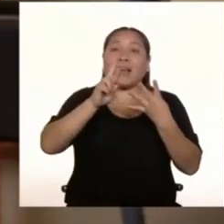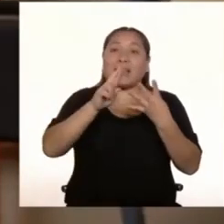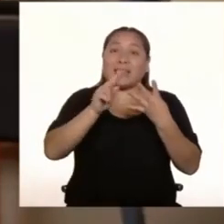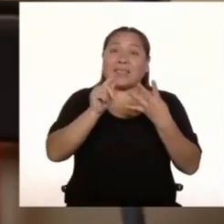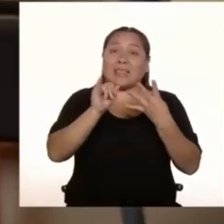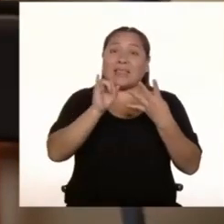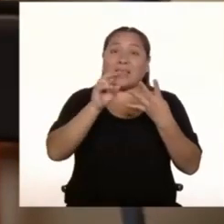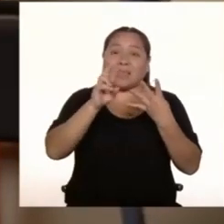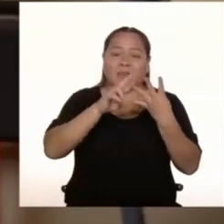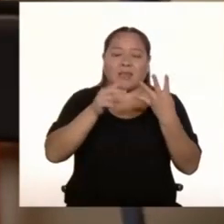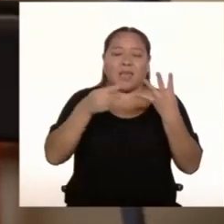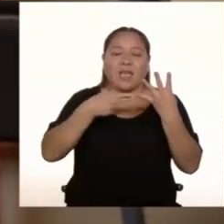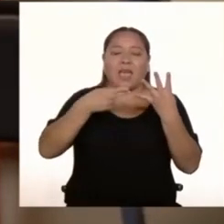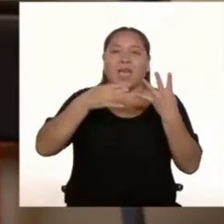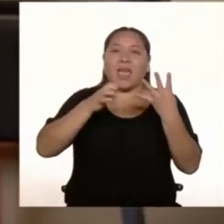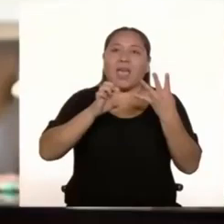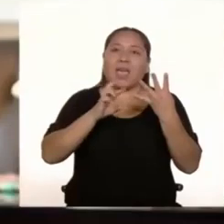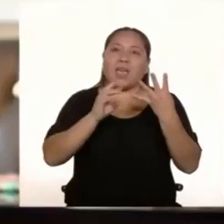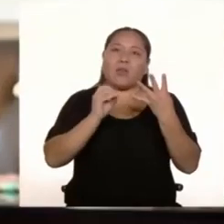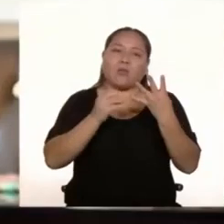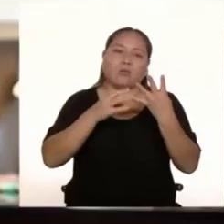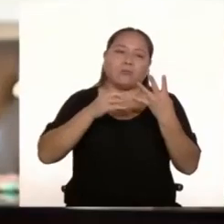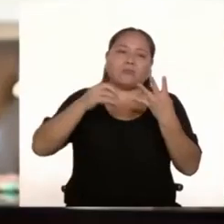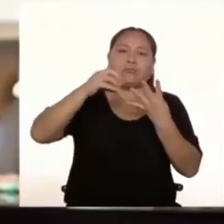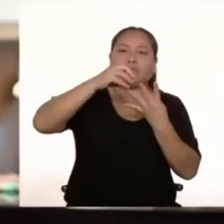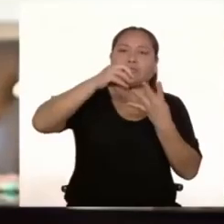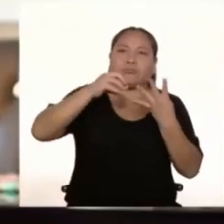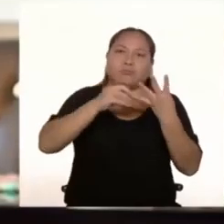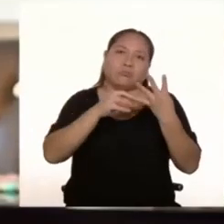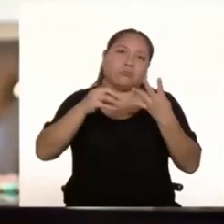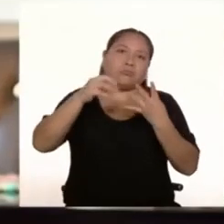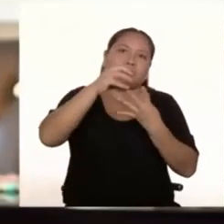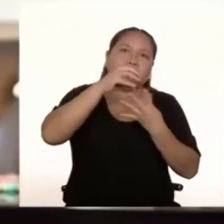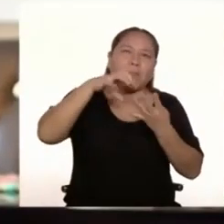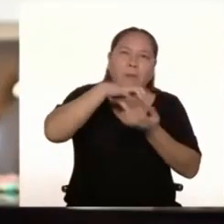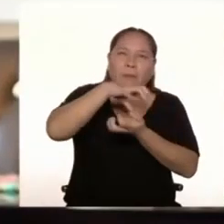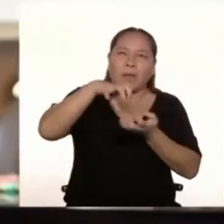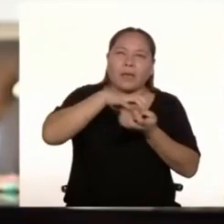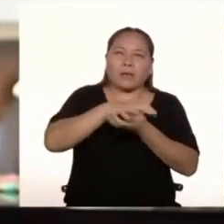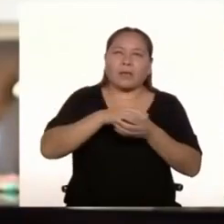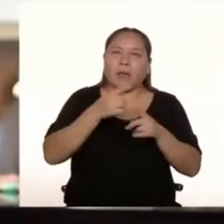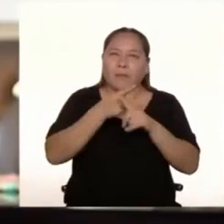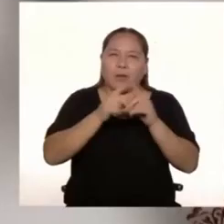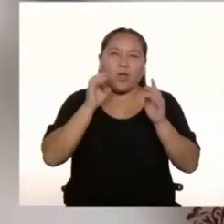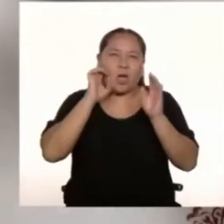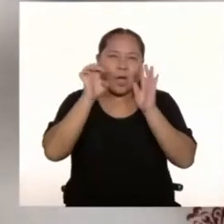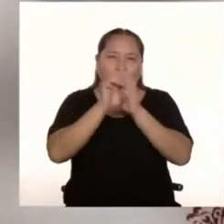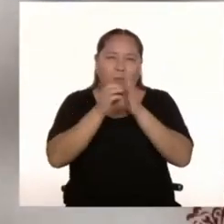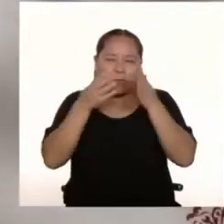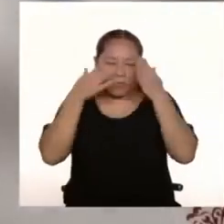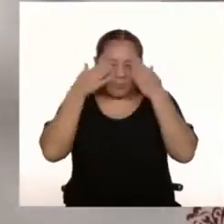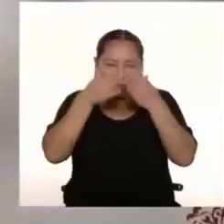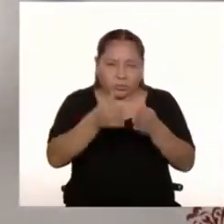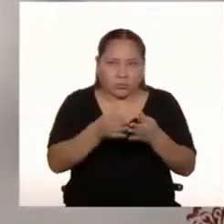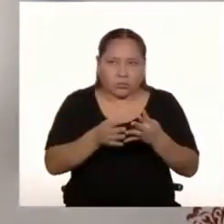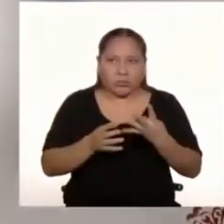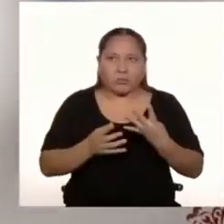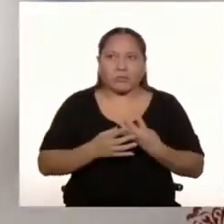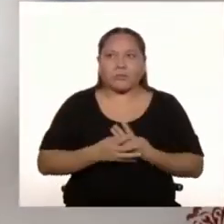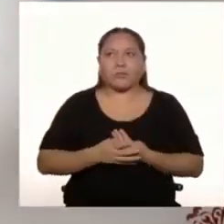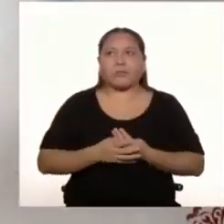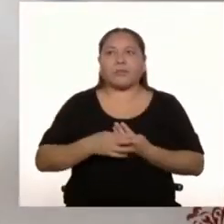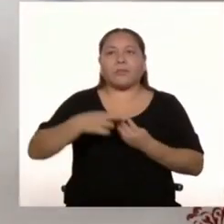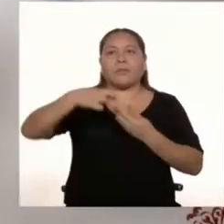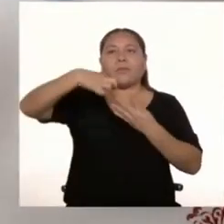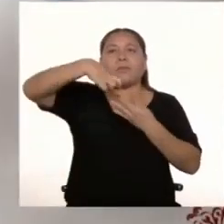pueden superponer, pero yo creo que tenemos ejemplos muy precisos.